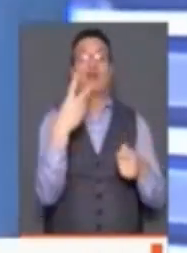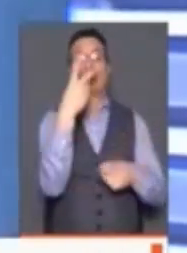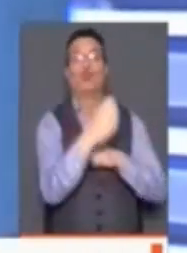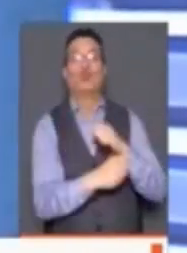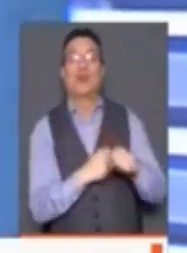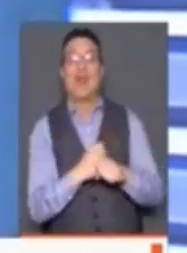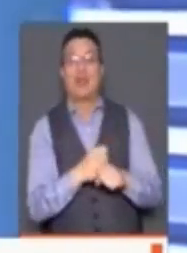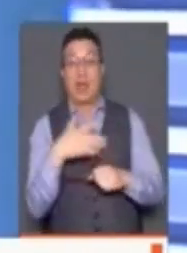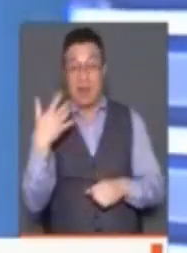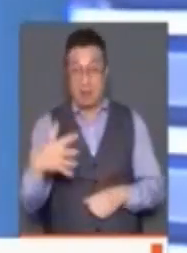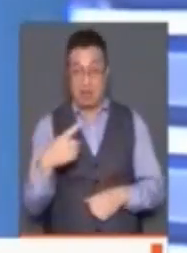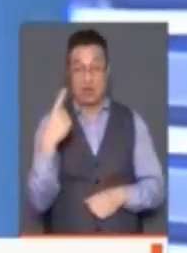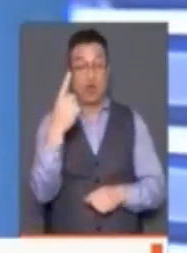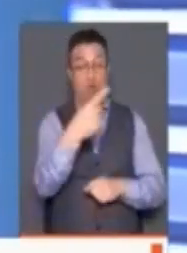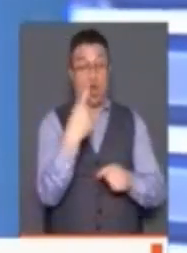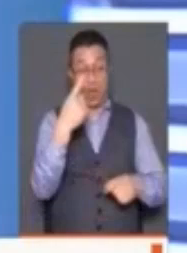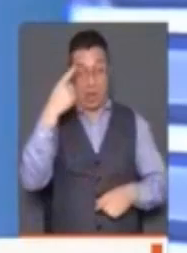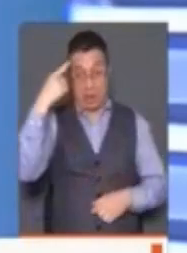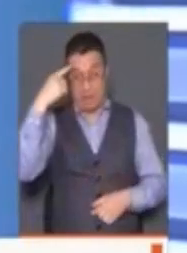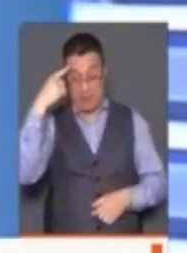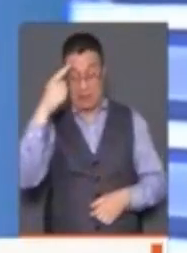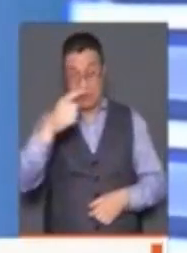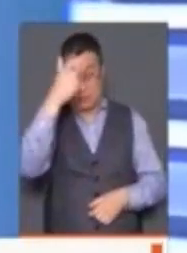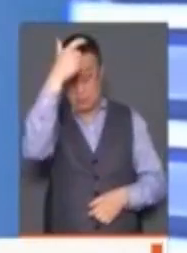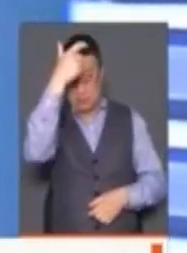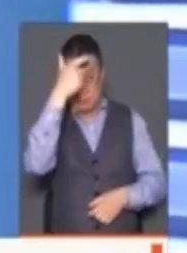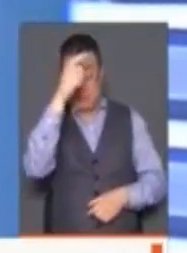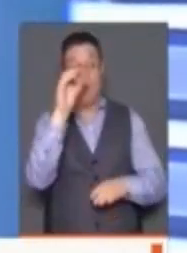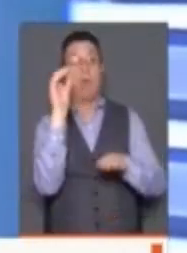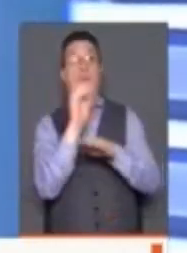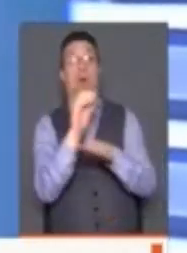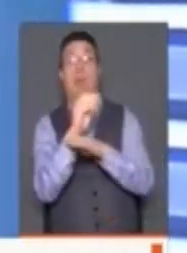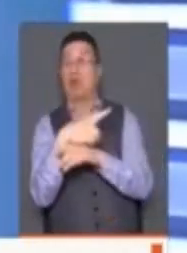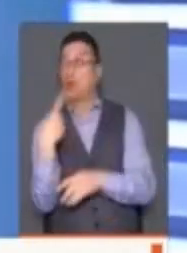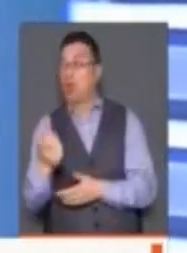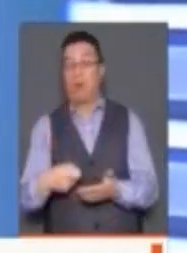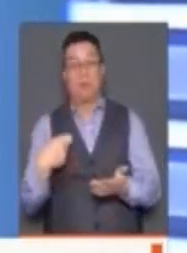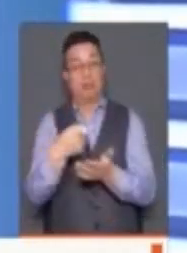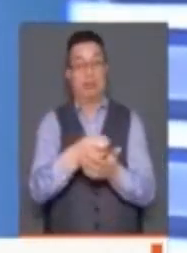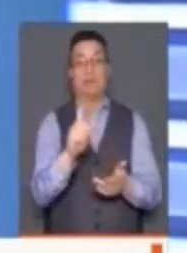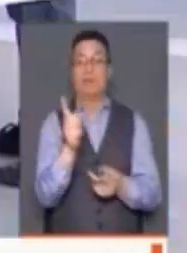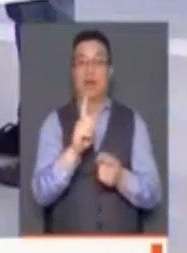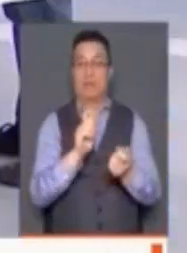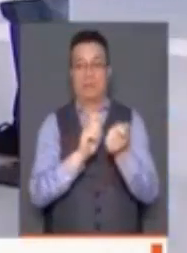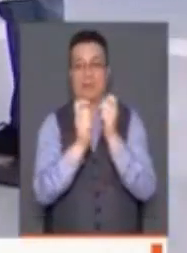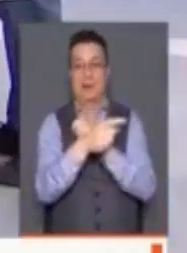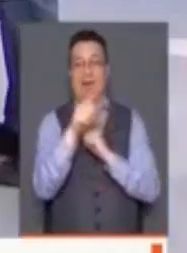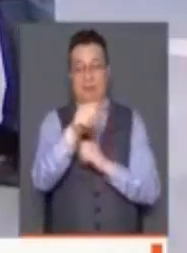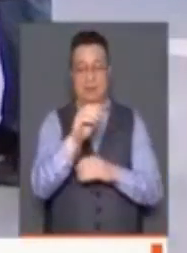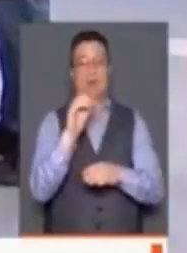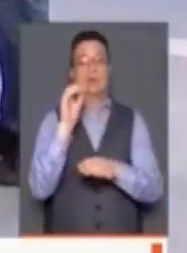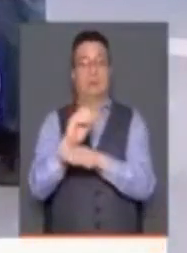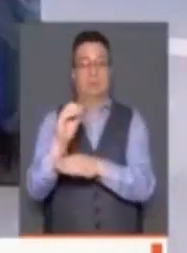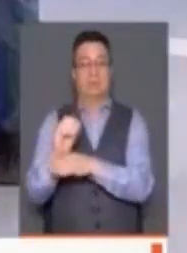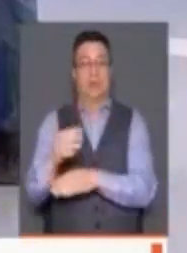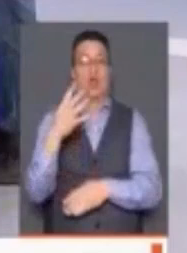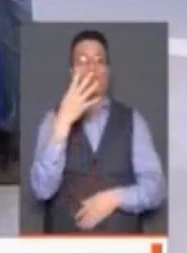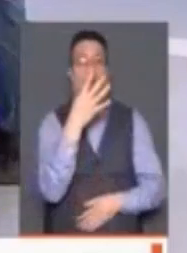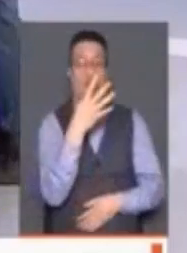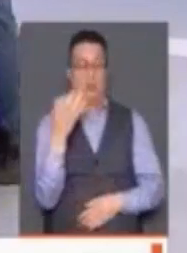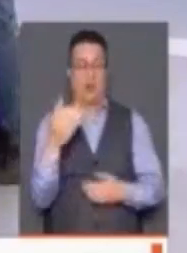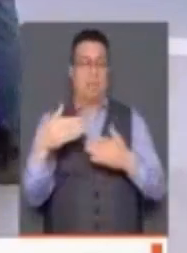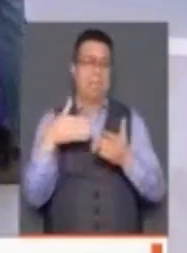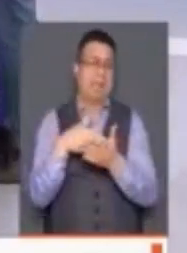porque mucha gente piensa que a los monarcas se les mantiene. Y la verdad es que es al revés. Es que los lo monarcas que mantienen 400 Trae fundaciones. Muchos millones de